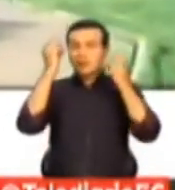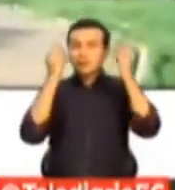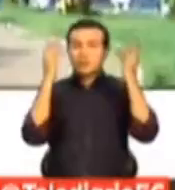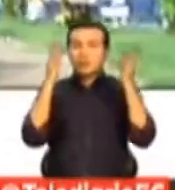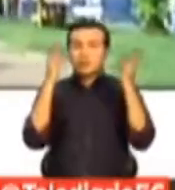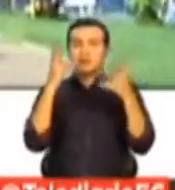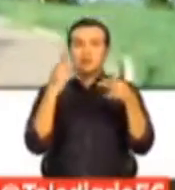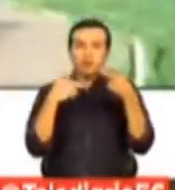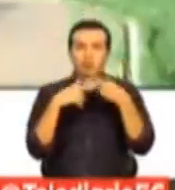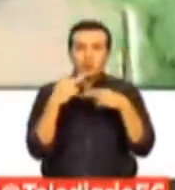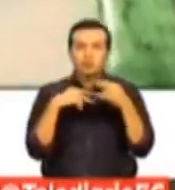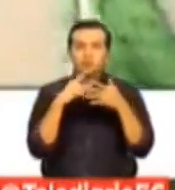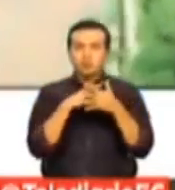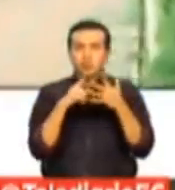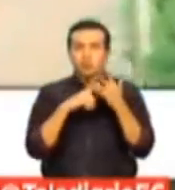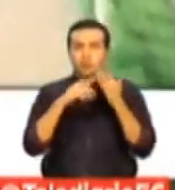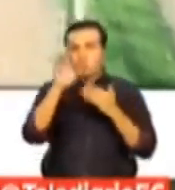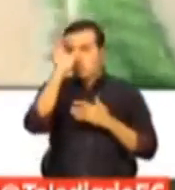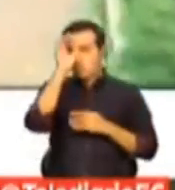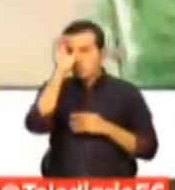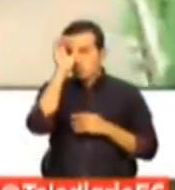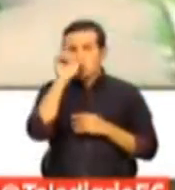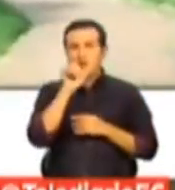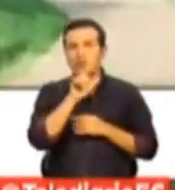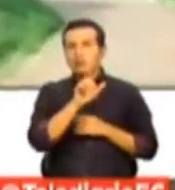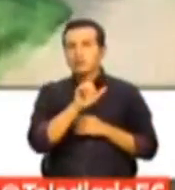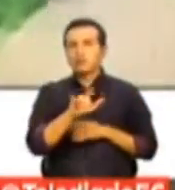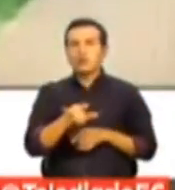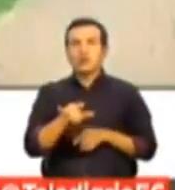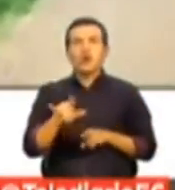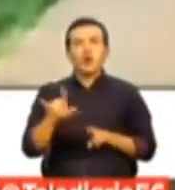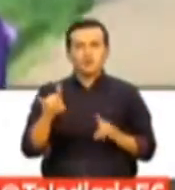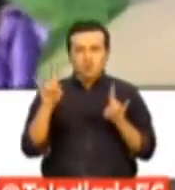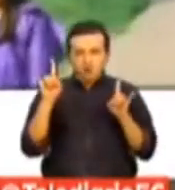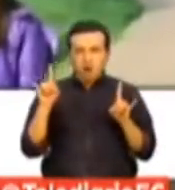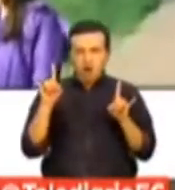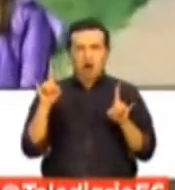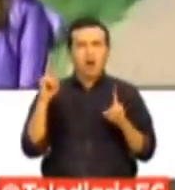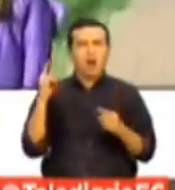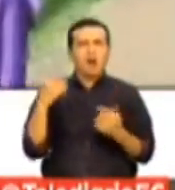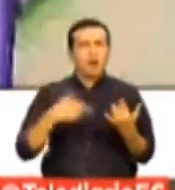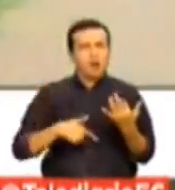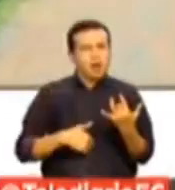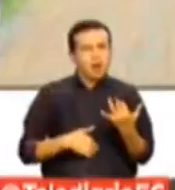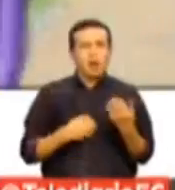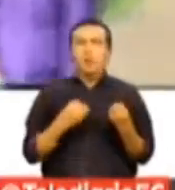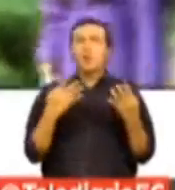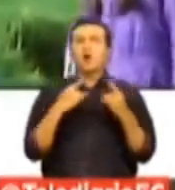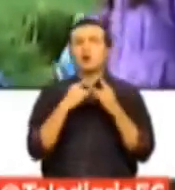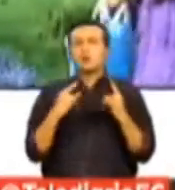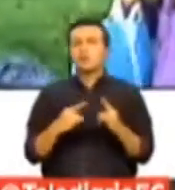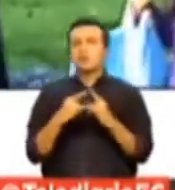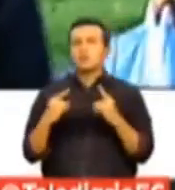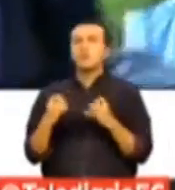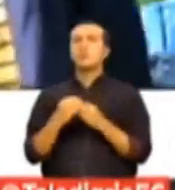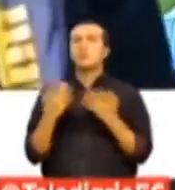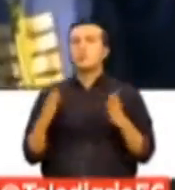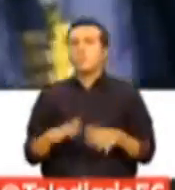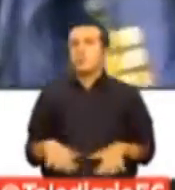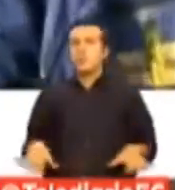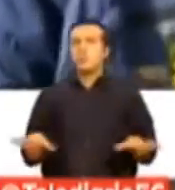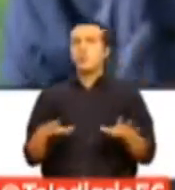el emprendimiento de las culturas urbanas, en este caso de rock. Existe una gran cantidad de productos. ¿Cuántas carpas están aquí